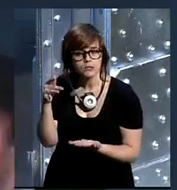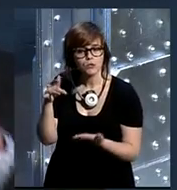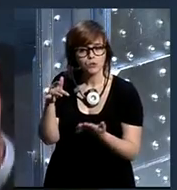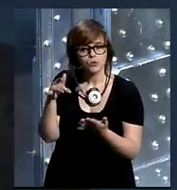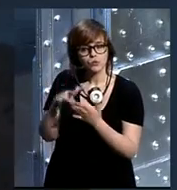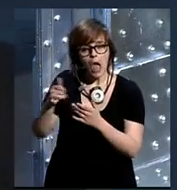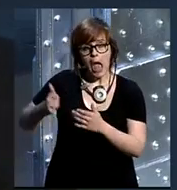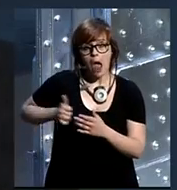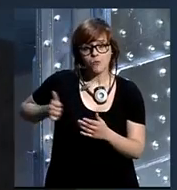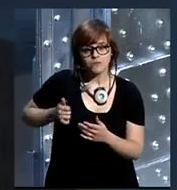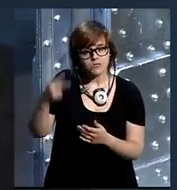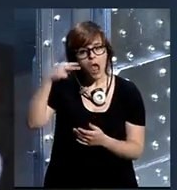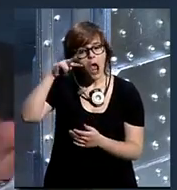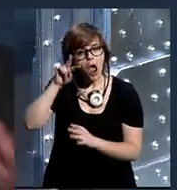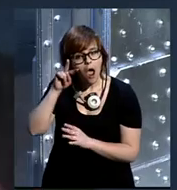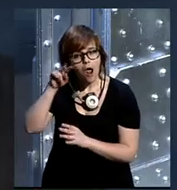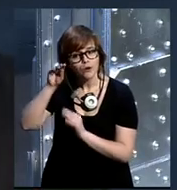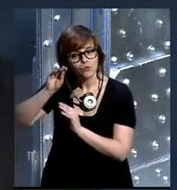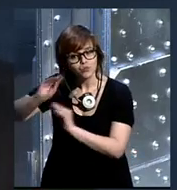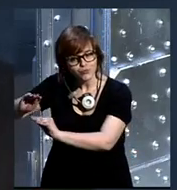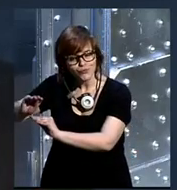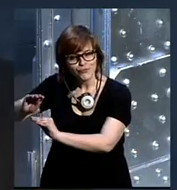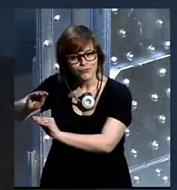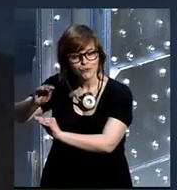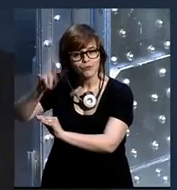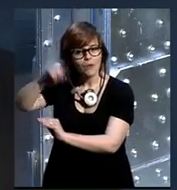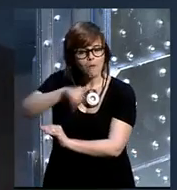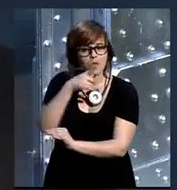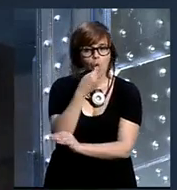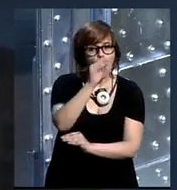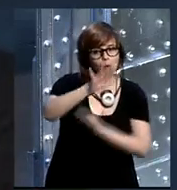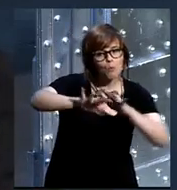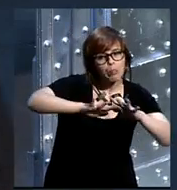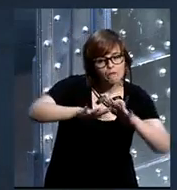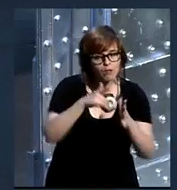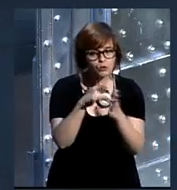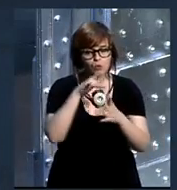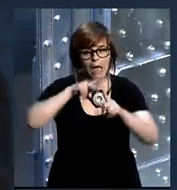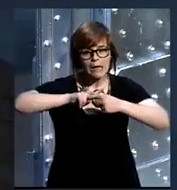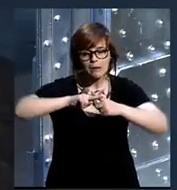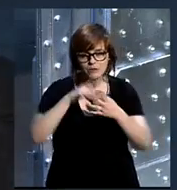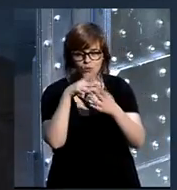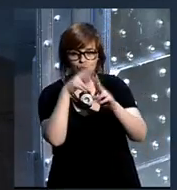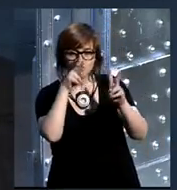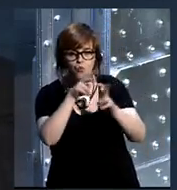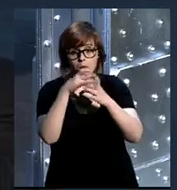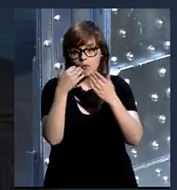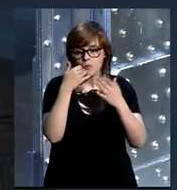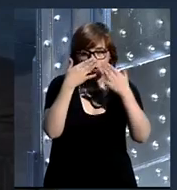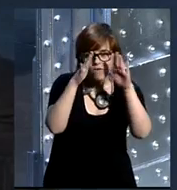con el poder de esos usuarios jóvenes que están mucho más motivados y que se movilizan utilizando las herramientas como las de